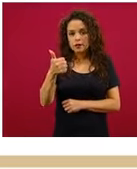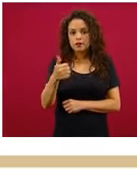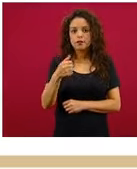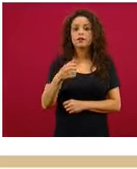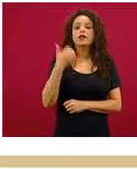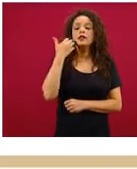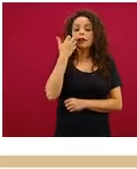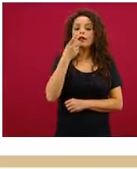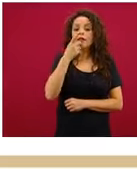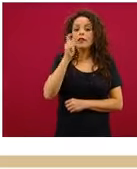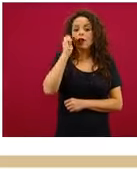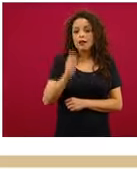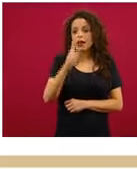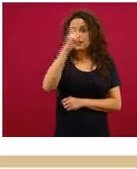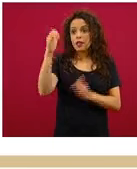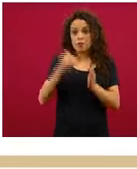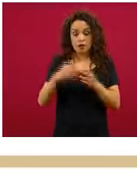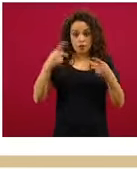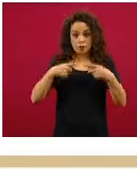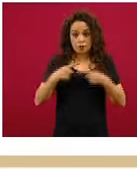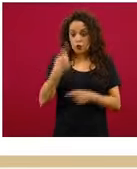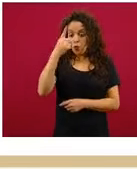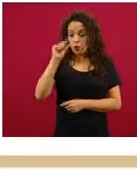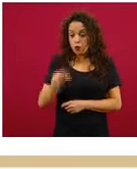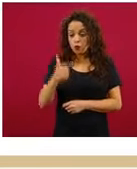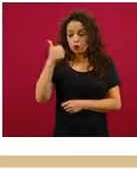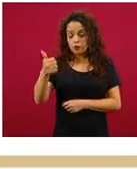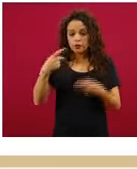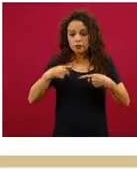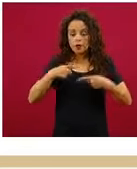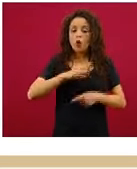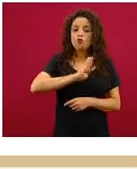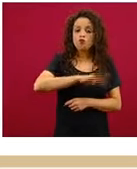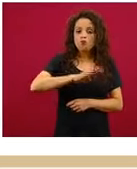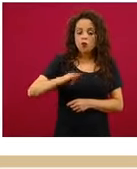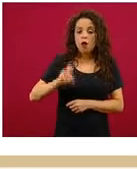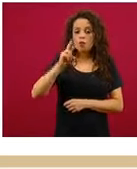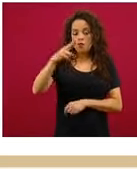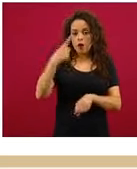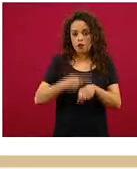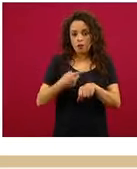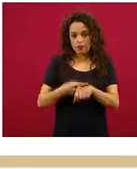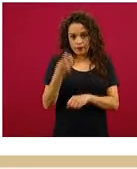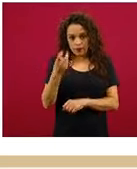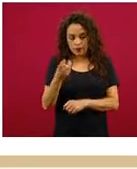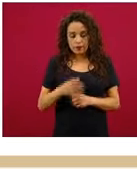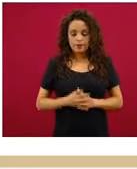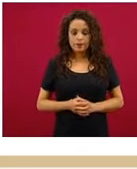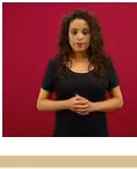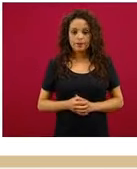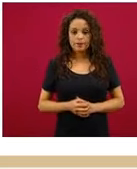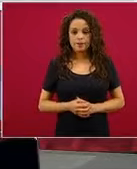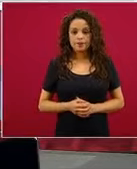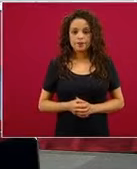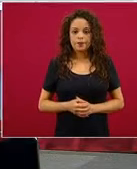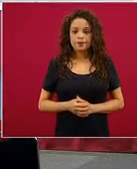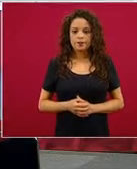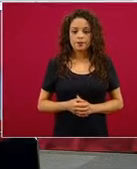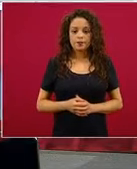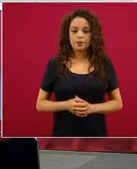100,000 personas, 1.6 personas mueren por tener la enfermedad. Siguiente, por